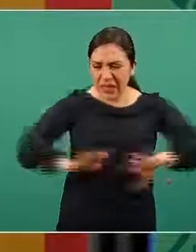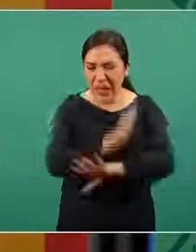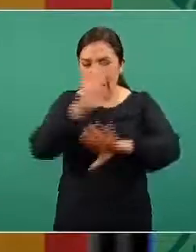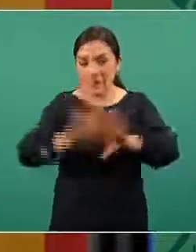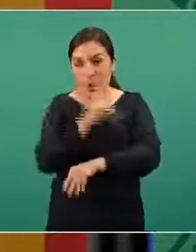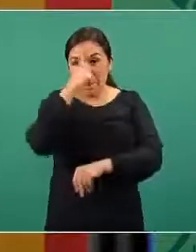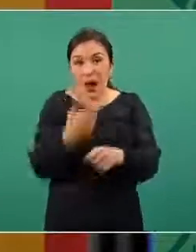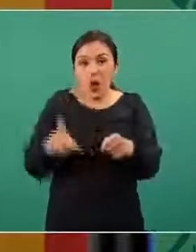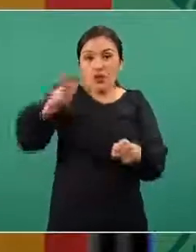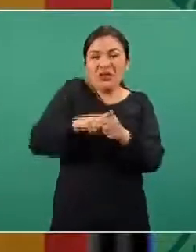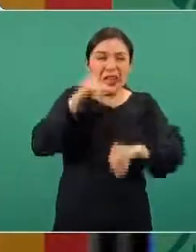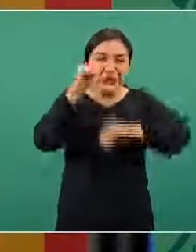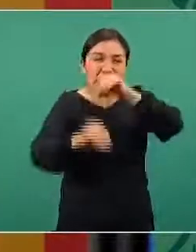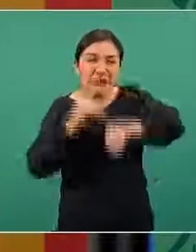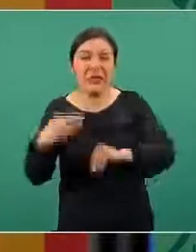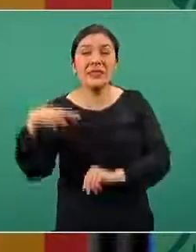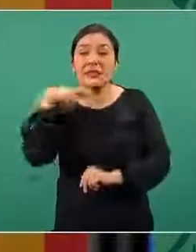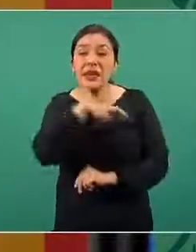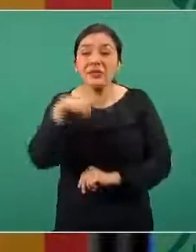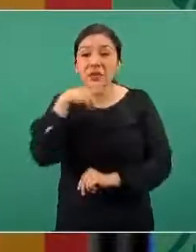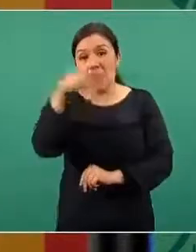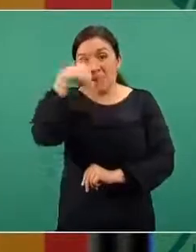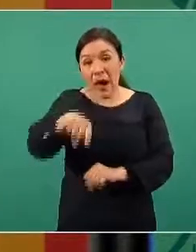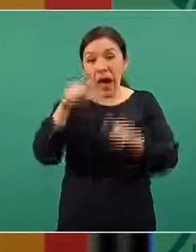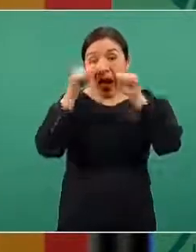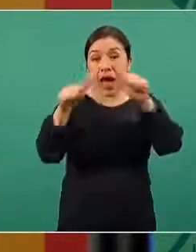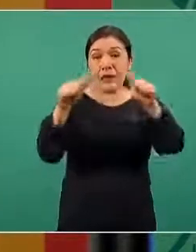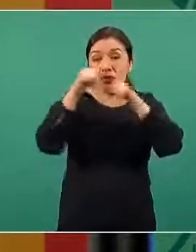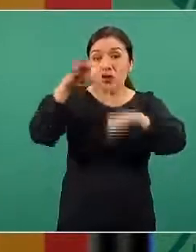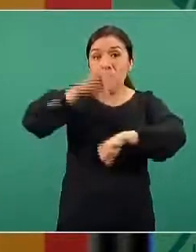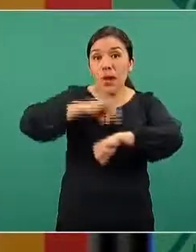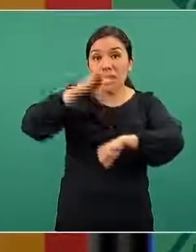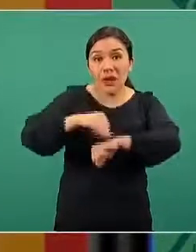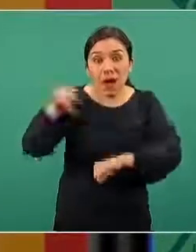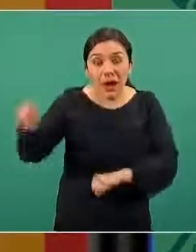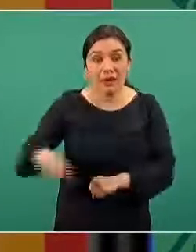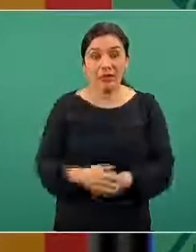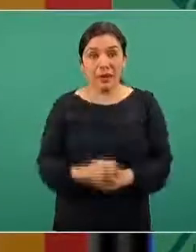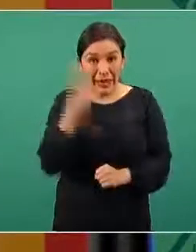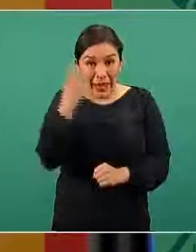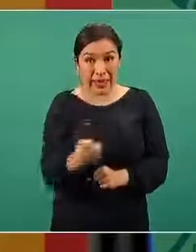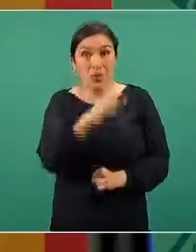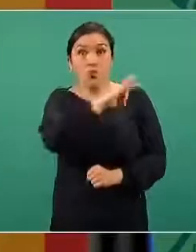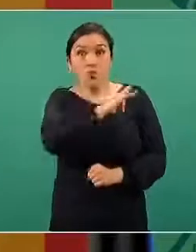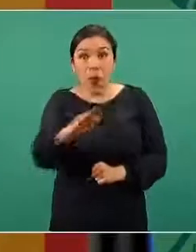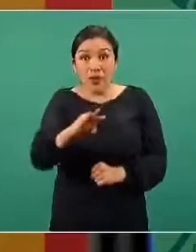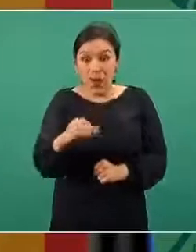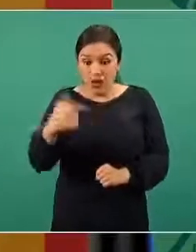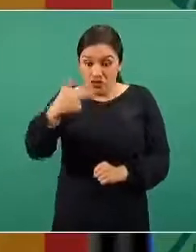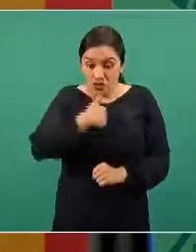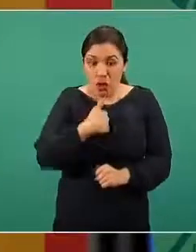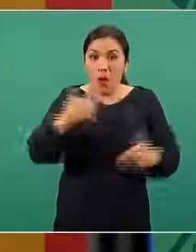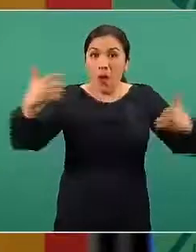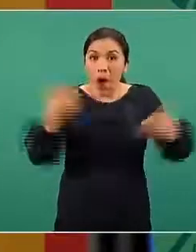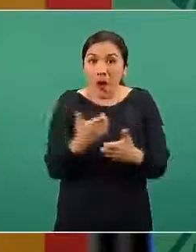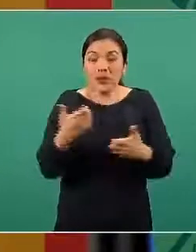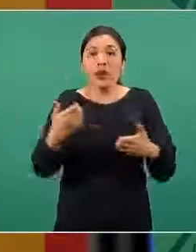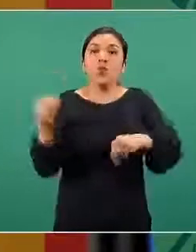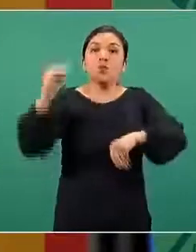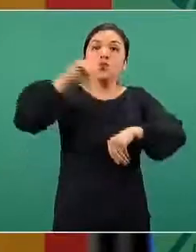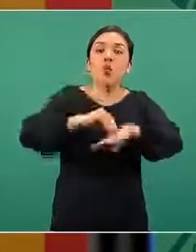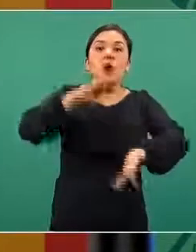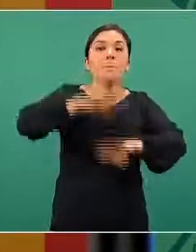Los centros de atención médica expandida, que nos permitía a nosotros disponer de